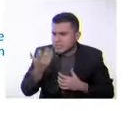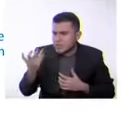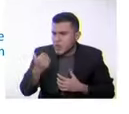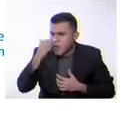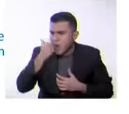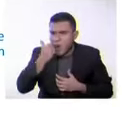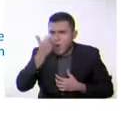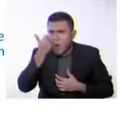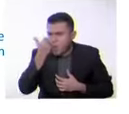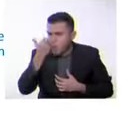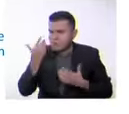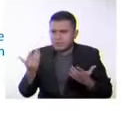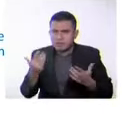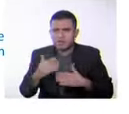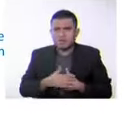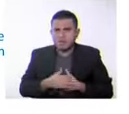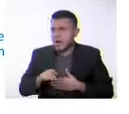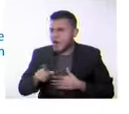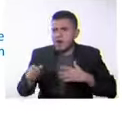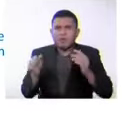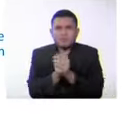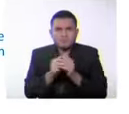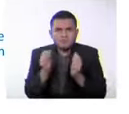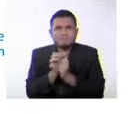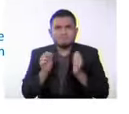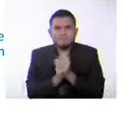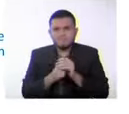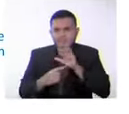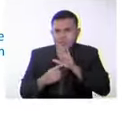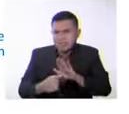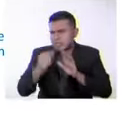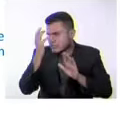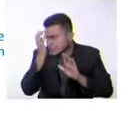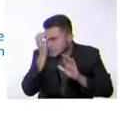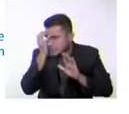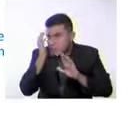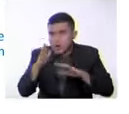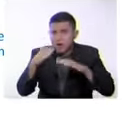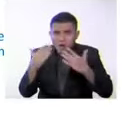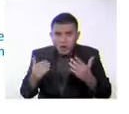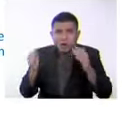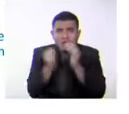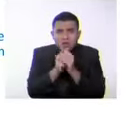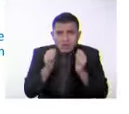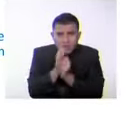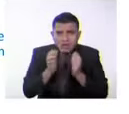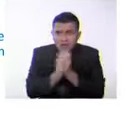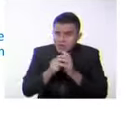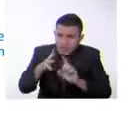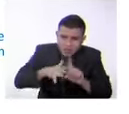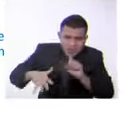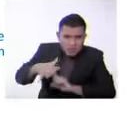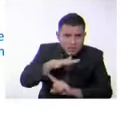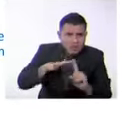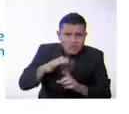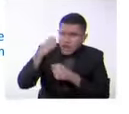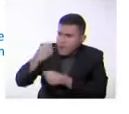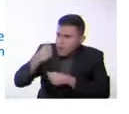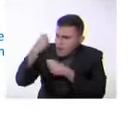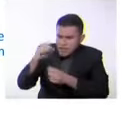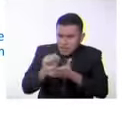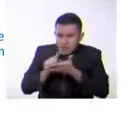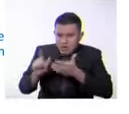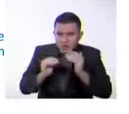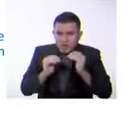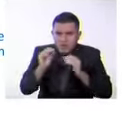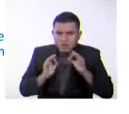de acuerdo a los problemas y manifiestan las preocupaciones por la situación. ¿Será que las huelgas escolares por el clima